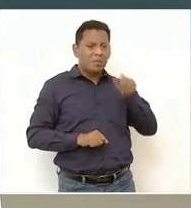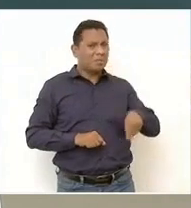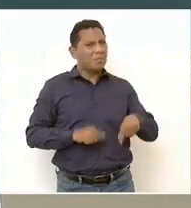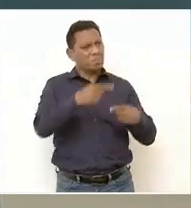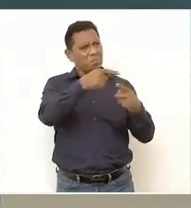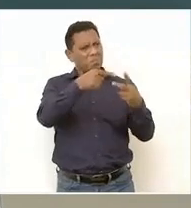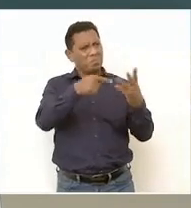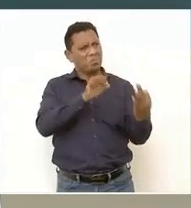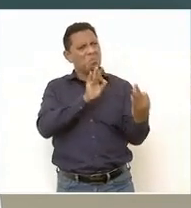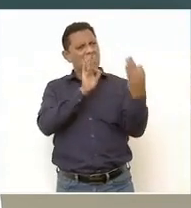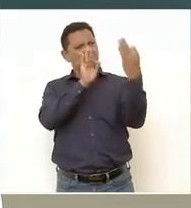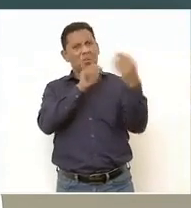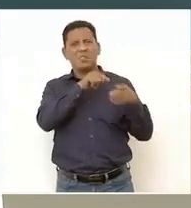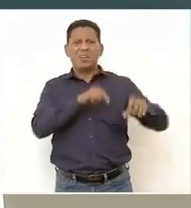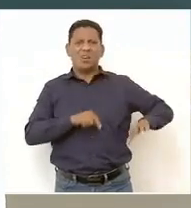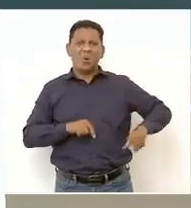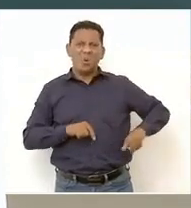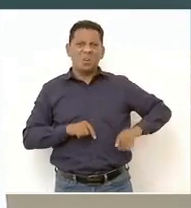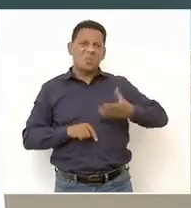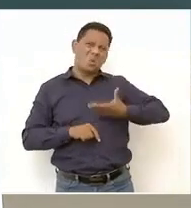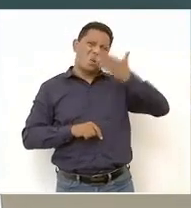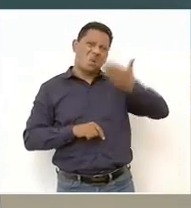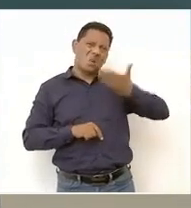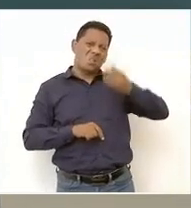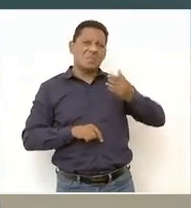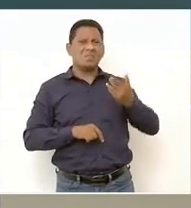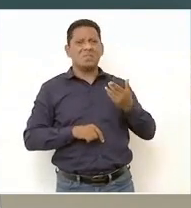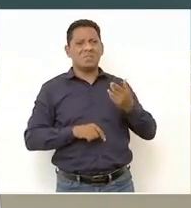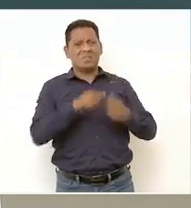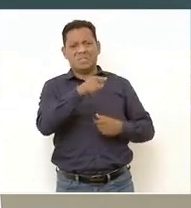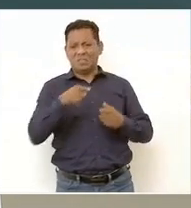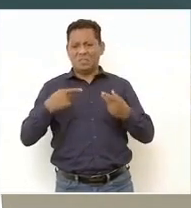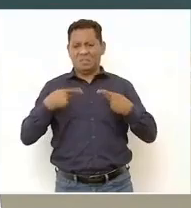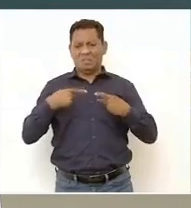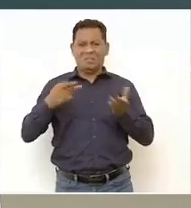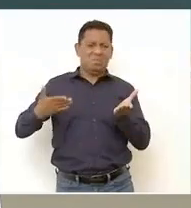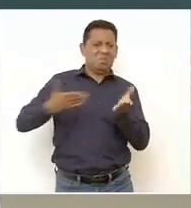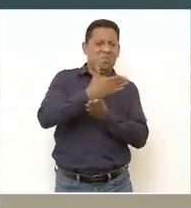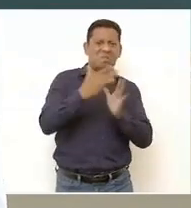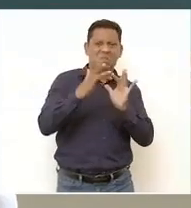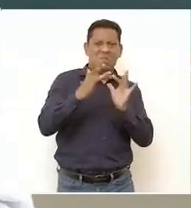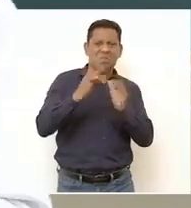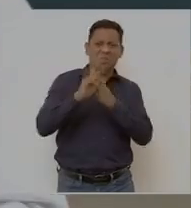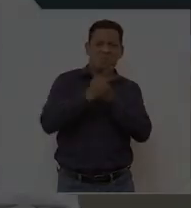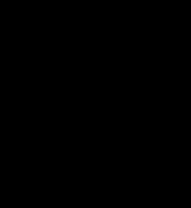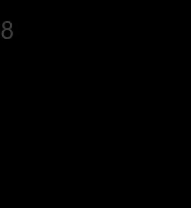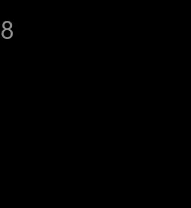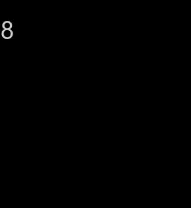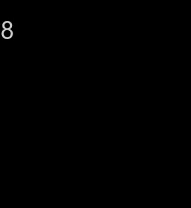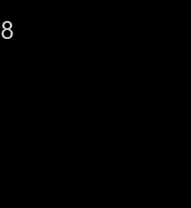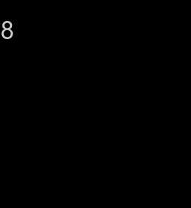enfrentó a los conservadores, enfrentó a los invasores, nunca se rindió, nunca perdió la